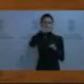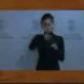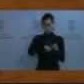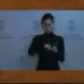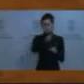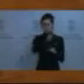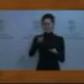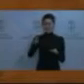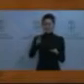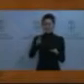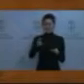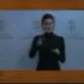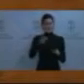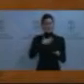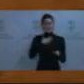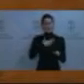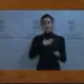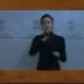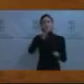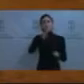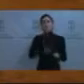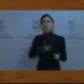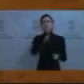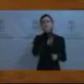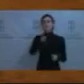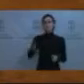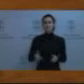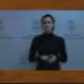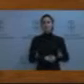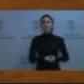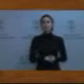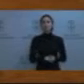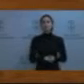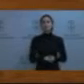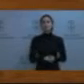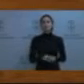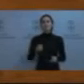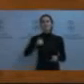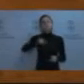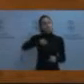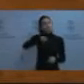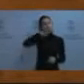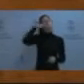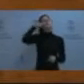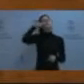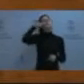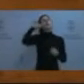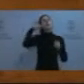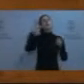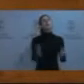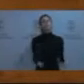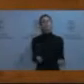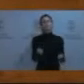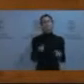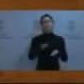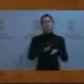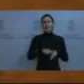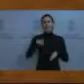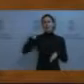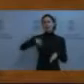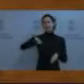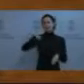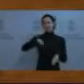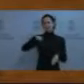vida política, en el único, en el Partido Popular. Y estoy muy orgullosa de tener un